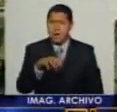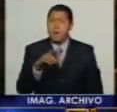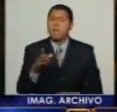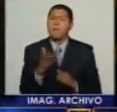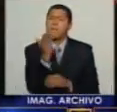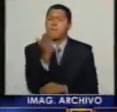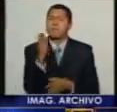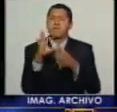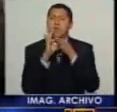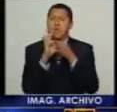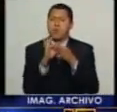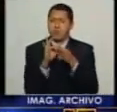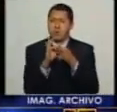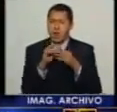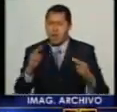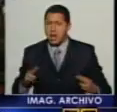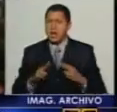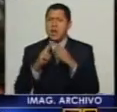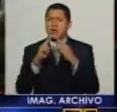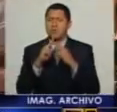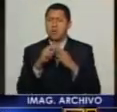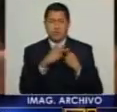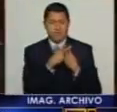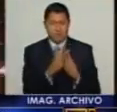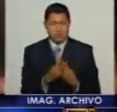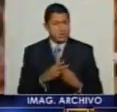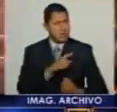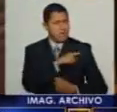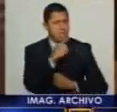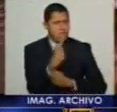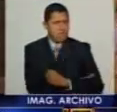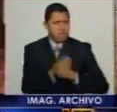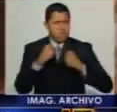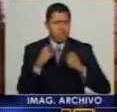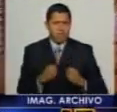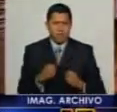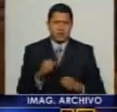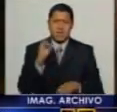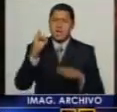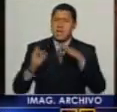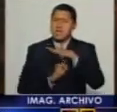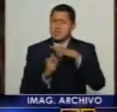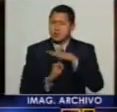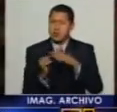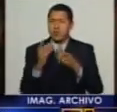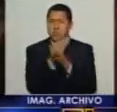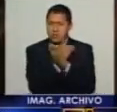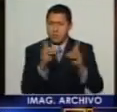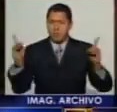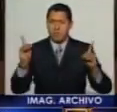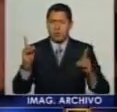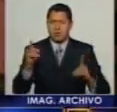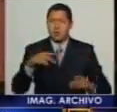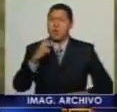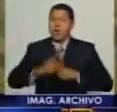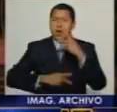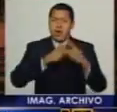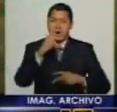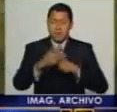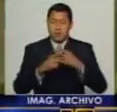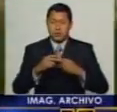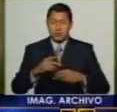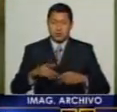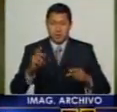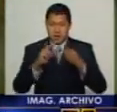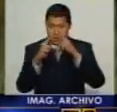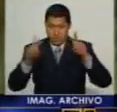unidad, pidiendo el encuentro de voluntad y pidiendo que se fortalezca tanto las instituciones democráticas como el proceso de progreso y